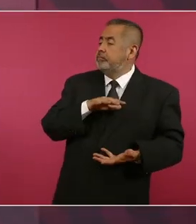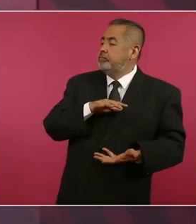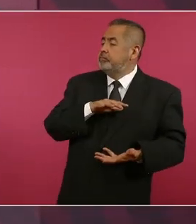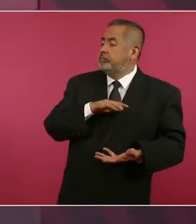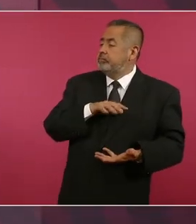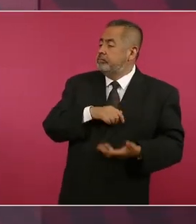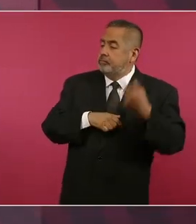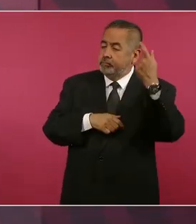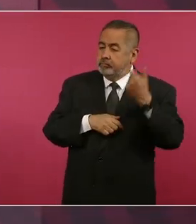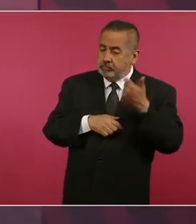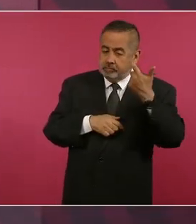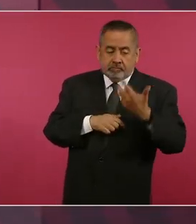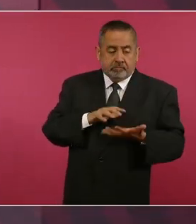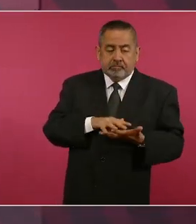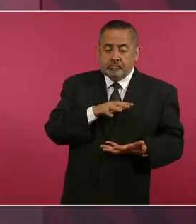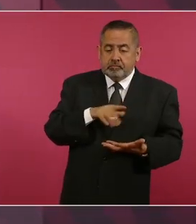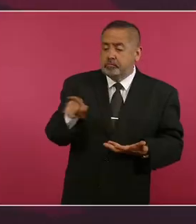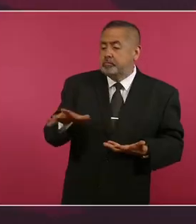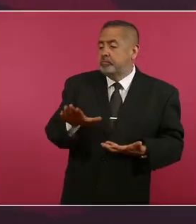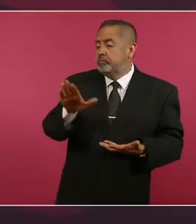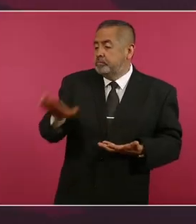pensiones no reclamadas.